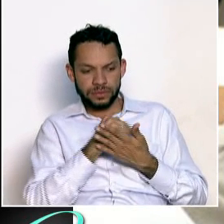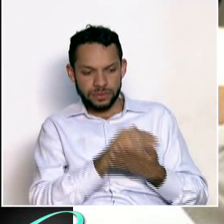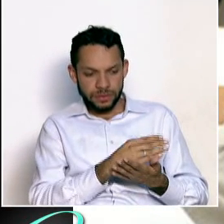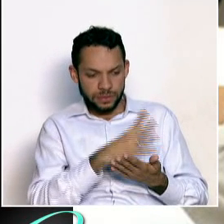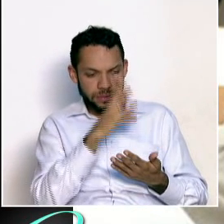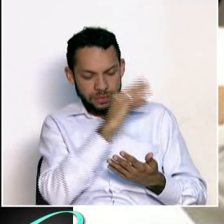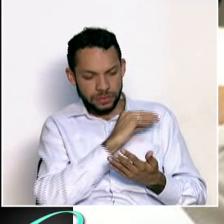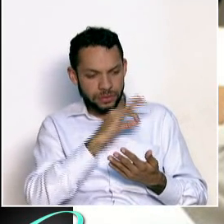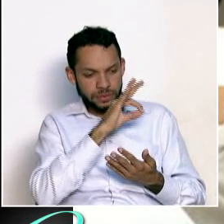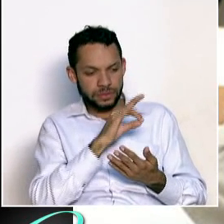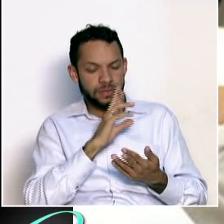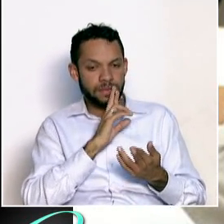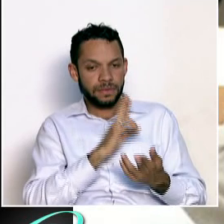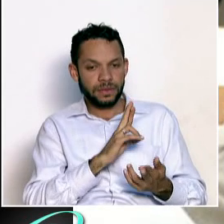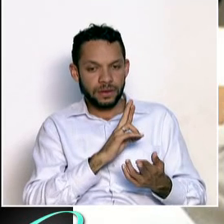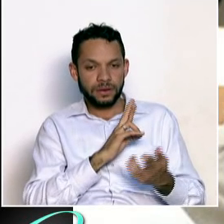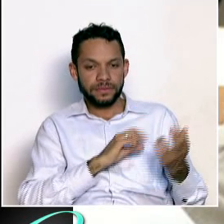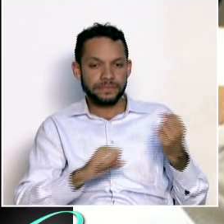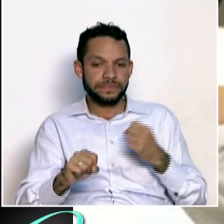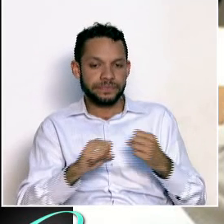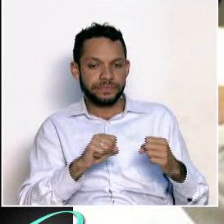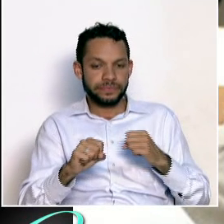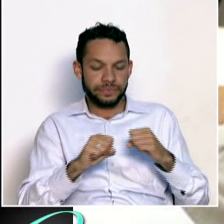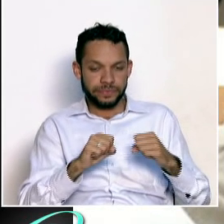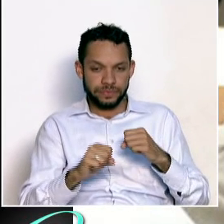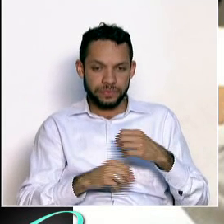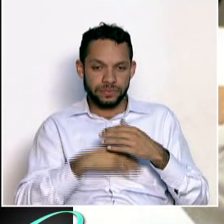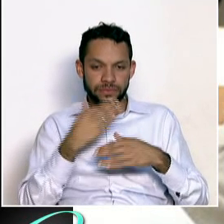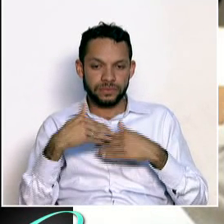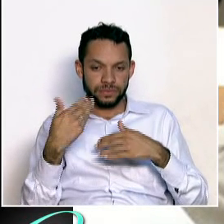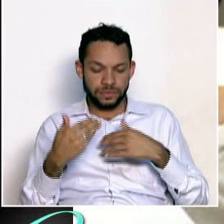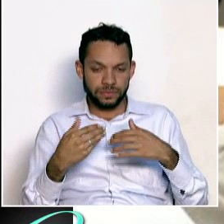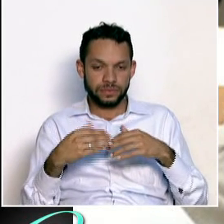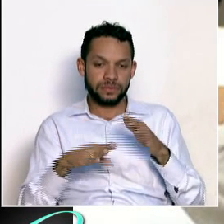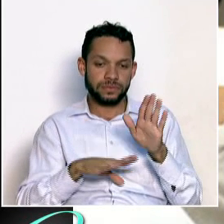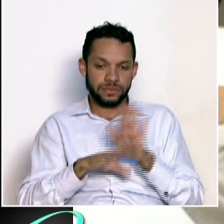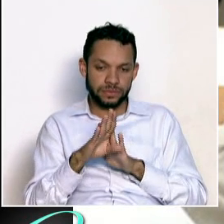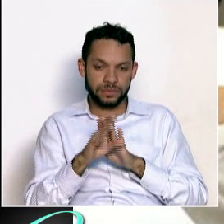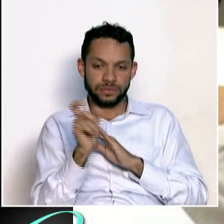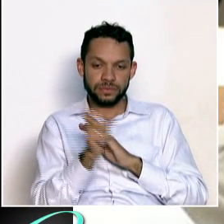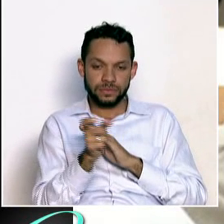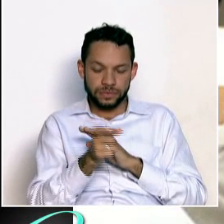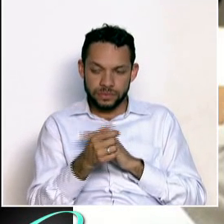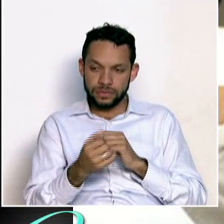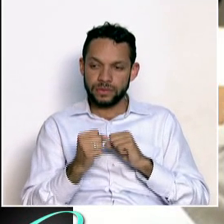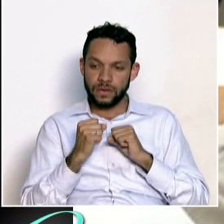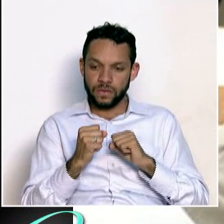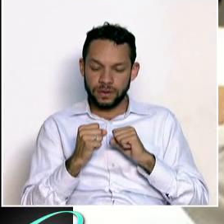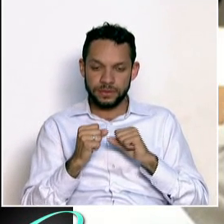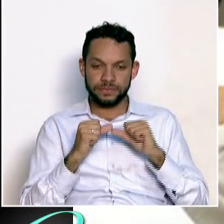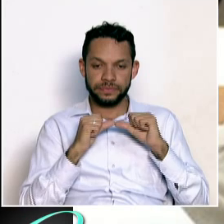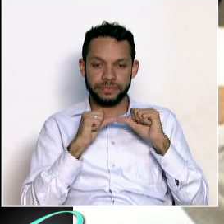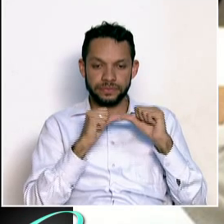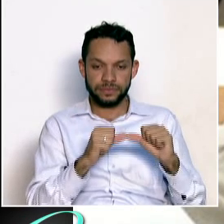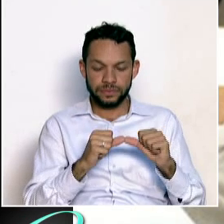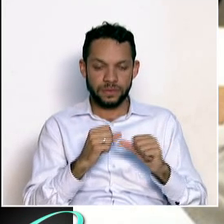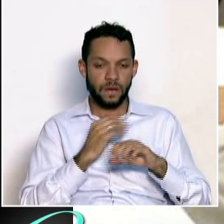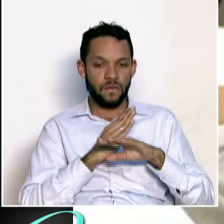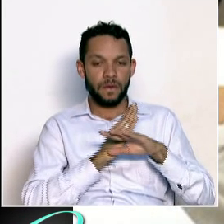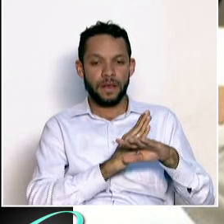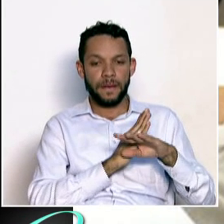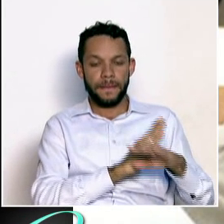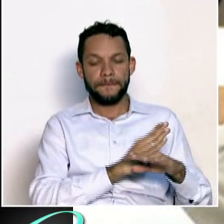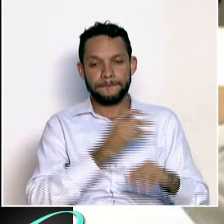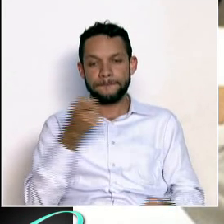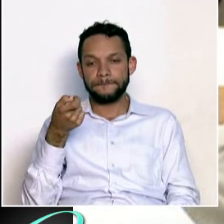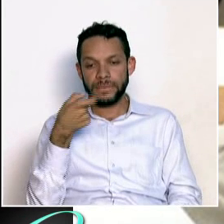se ha podido realizar absolutamente ningún avance, hay como una especie de resistencia a esos fármacos,